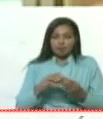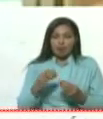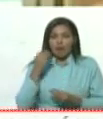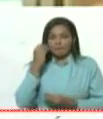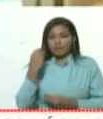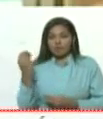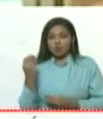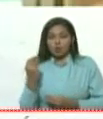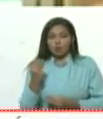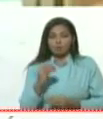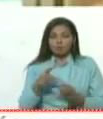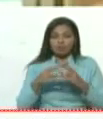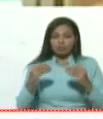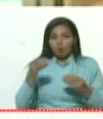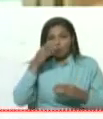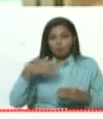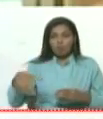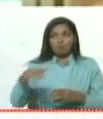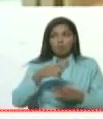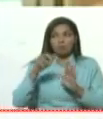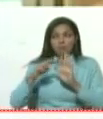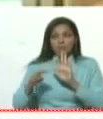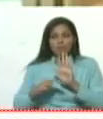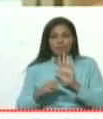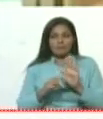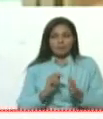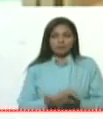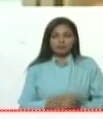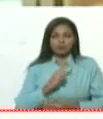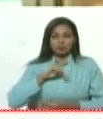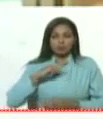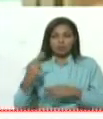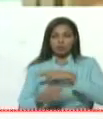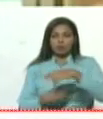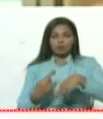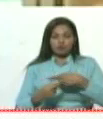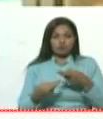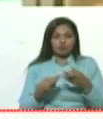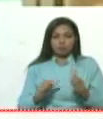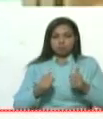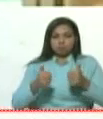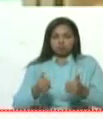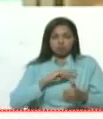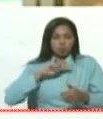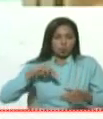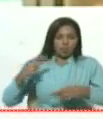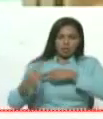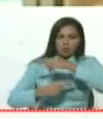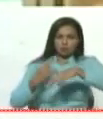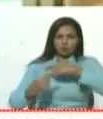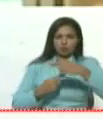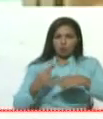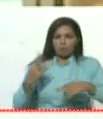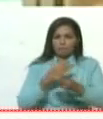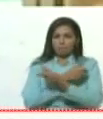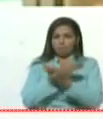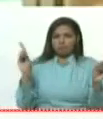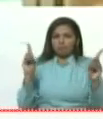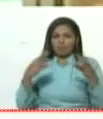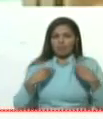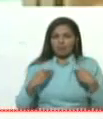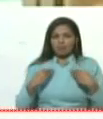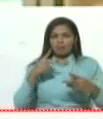opinión decisiva del pueblo en todas sus etapas. Nuestra revolución nació así, como una gran revolución democratizadora de la